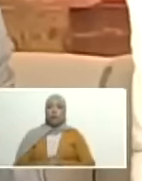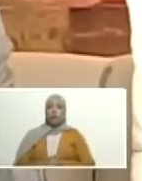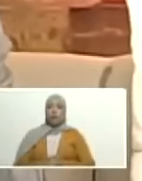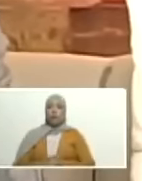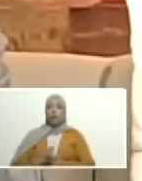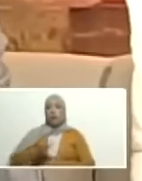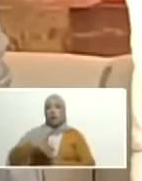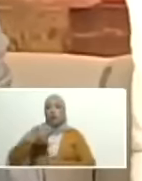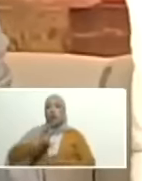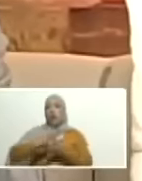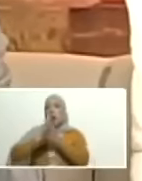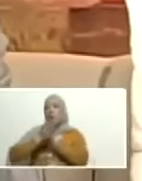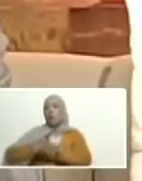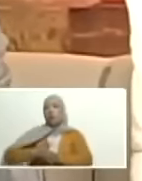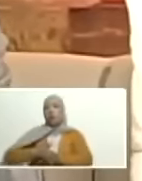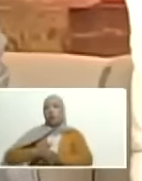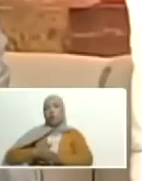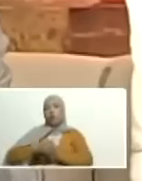Pasemos la página.